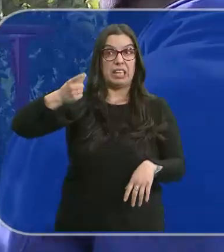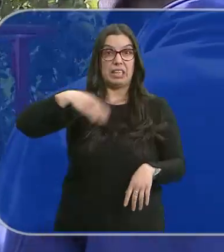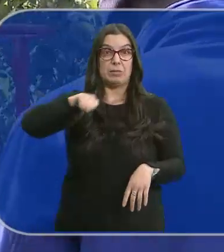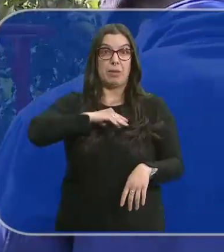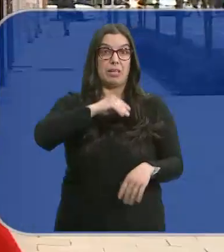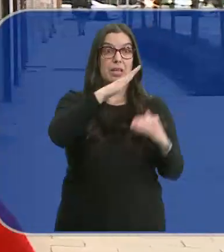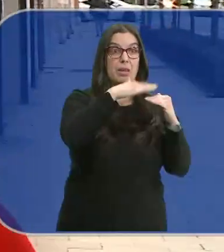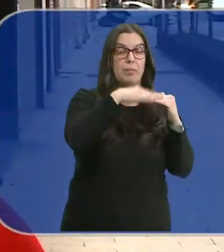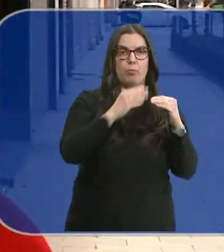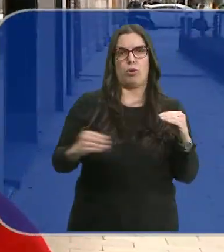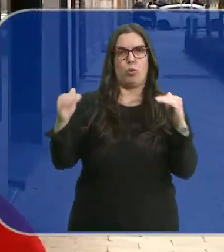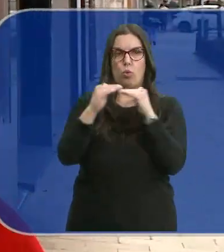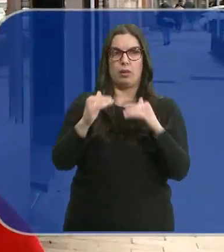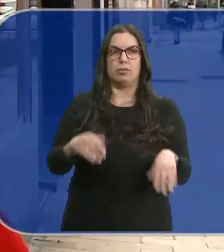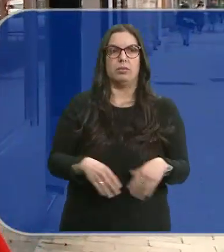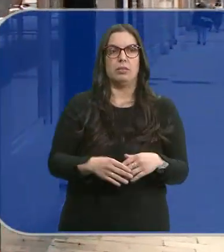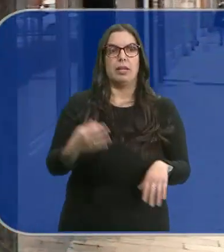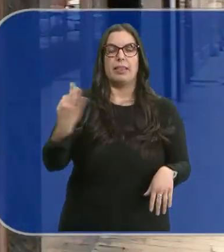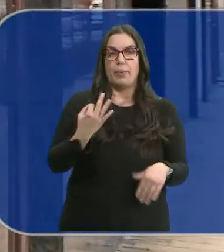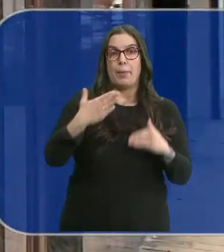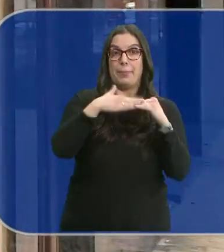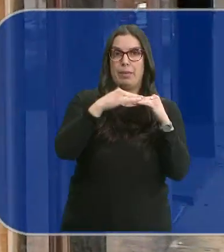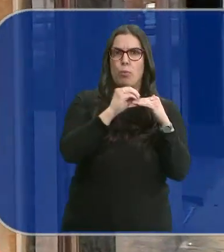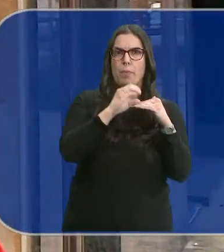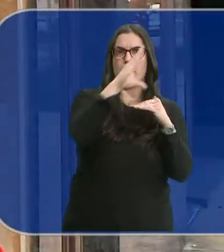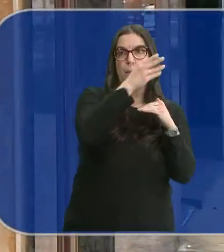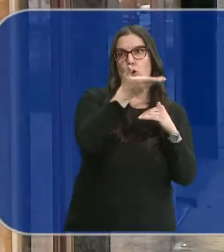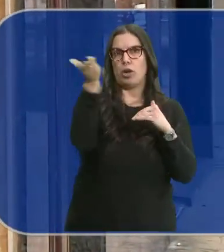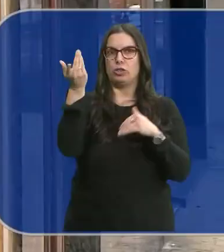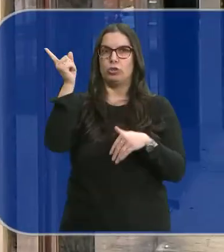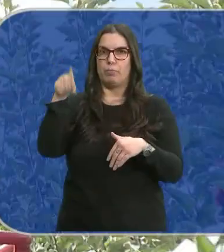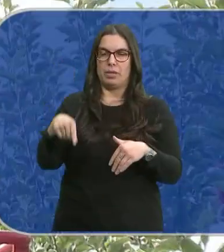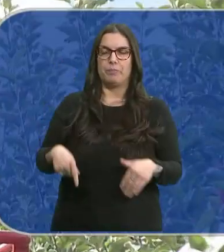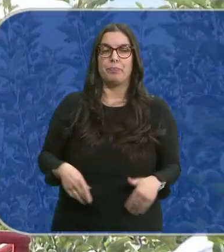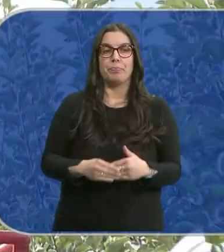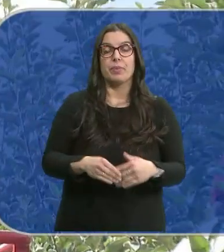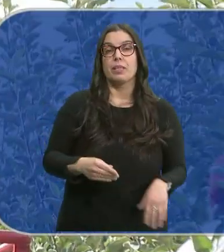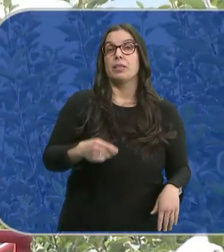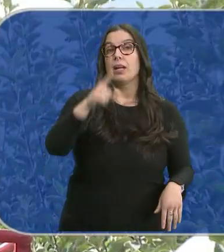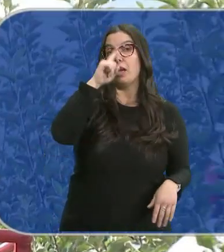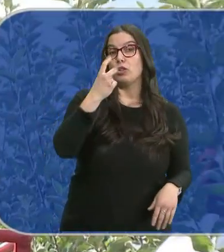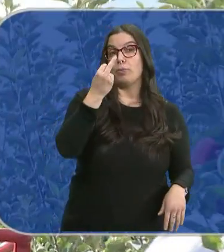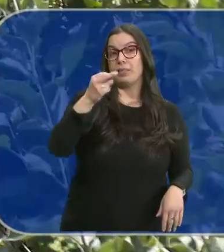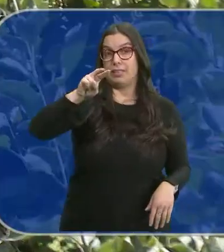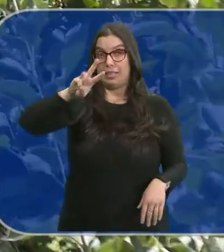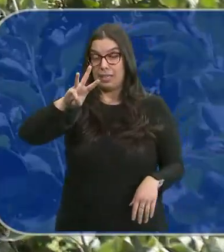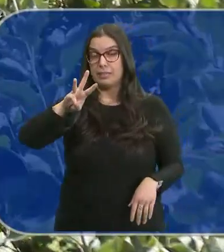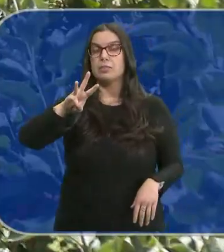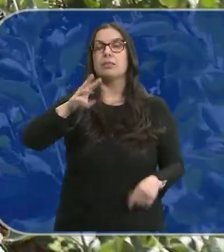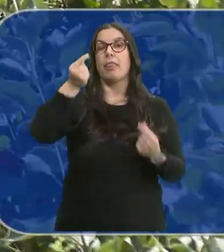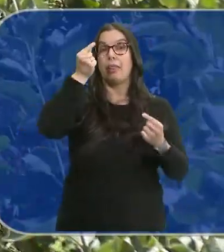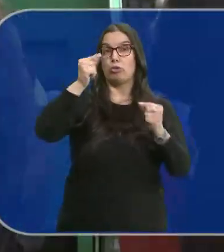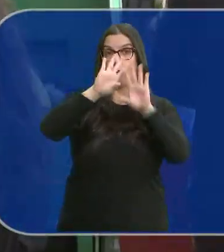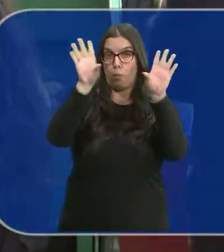en España. También tienen que subir, pero el que más tiene que subir es el que menos cobra. En 2023, el último año con los